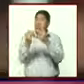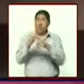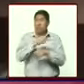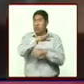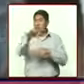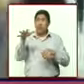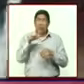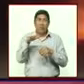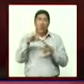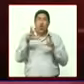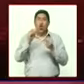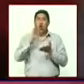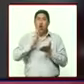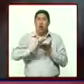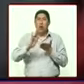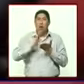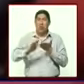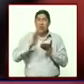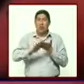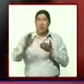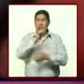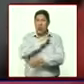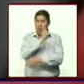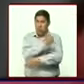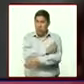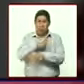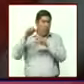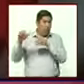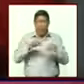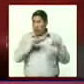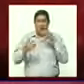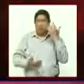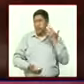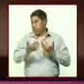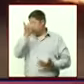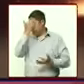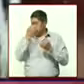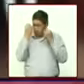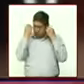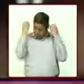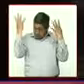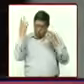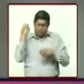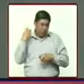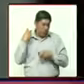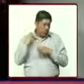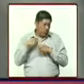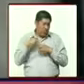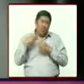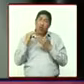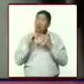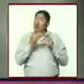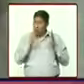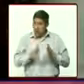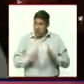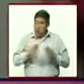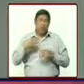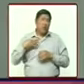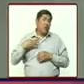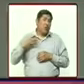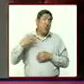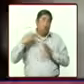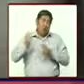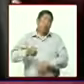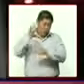región, sin la previa autorización de las autoridades, se produjeron incendios que con mucho esfuerzo de comunarios y también de bomberos se pudo